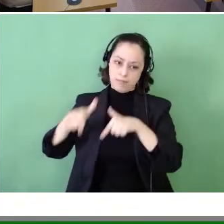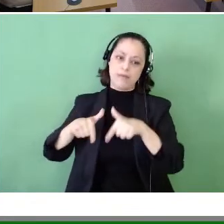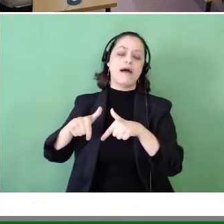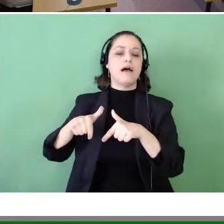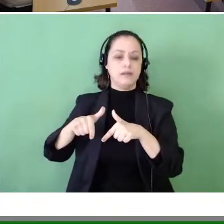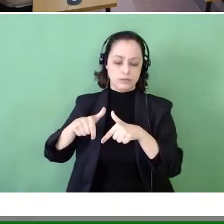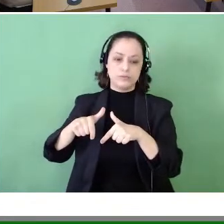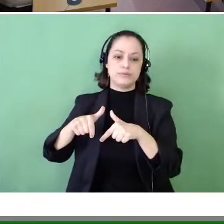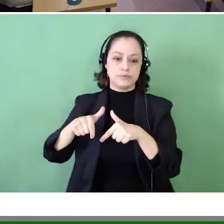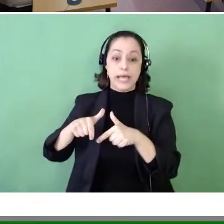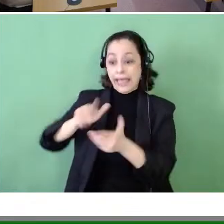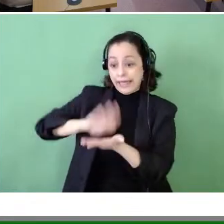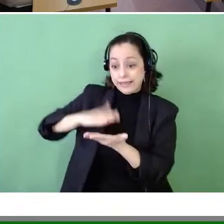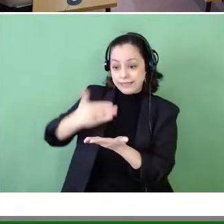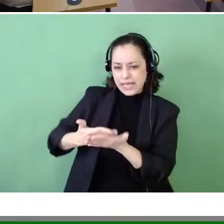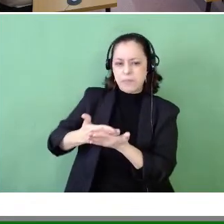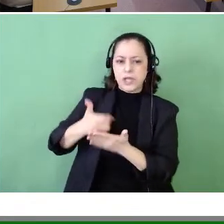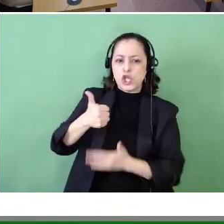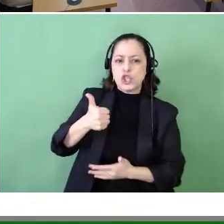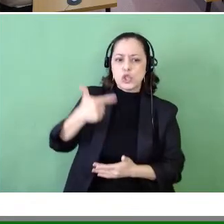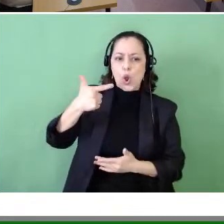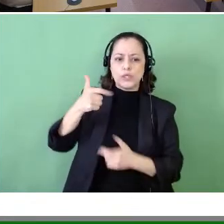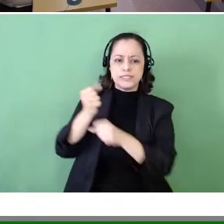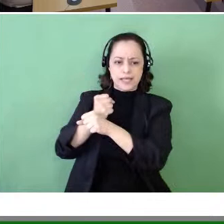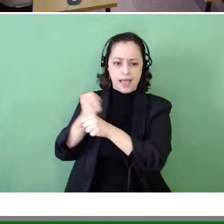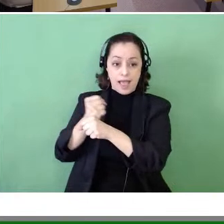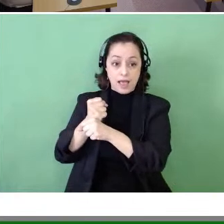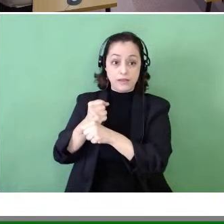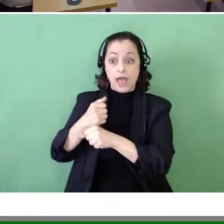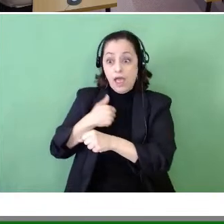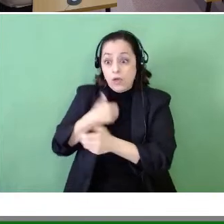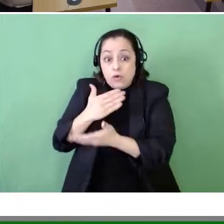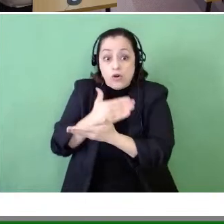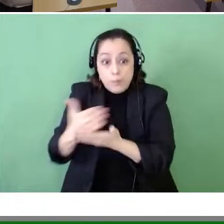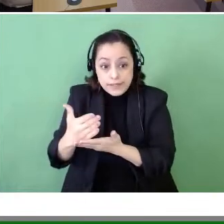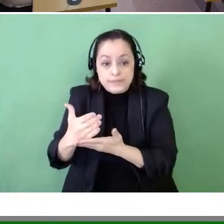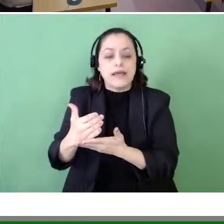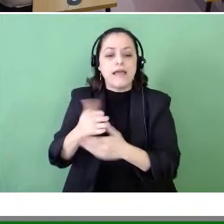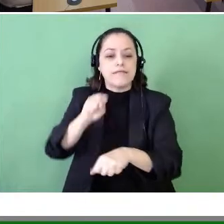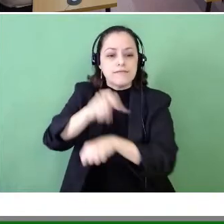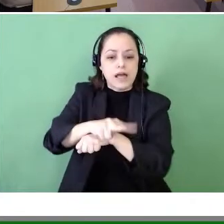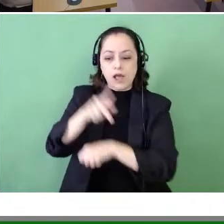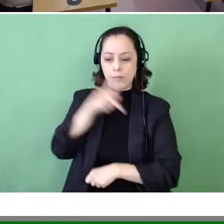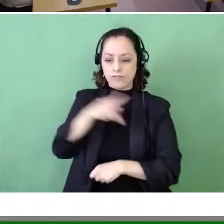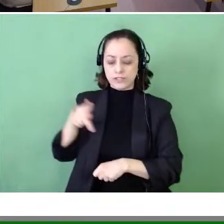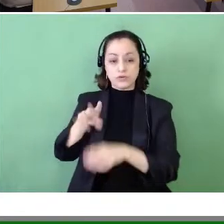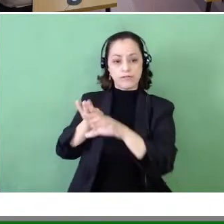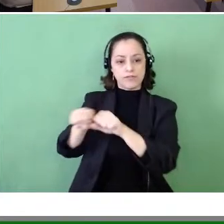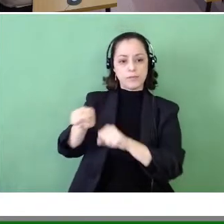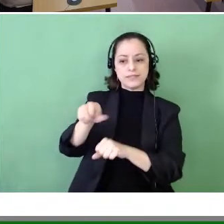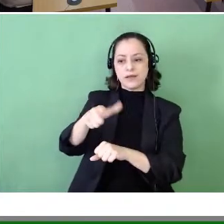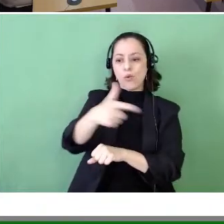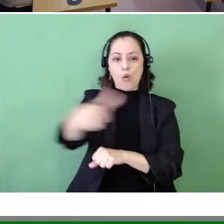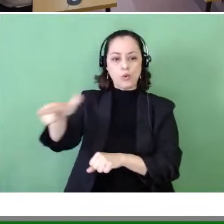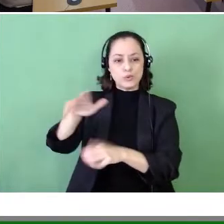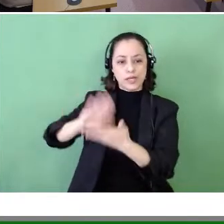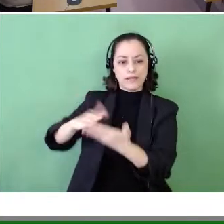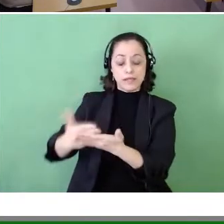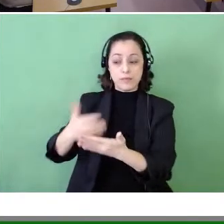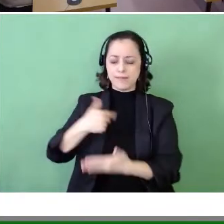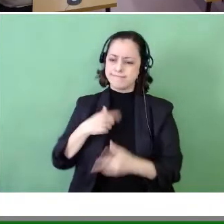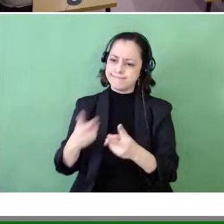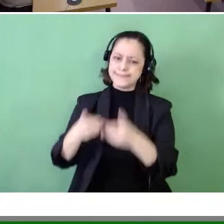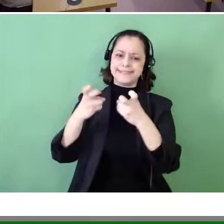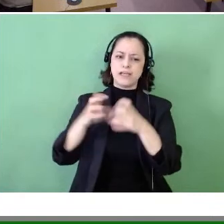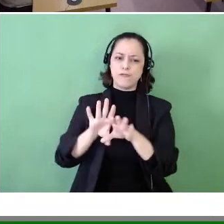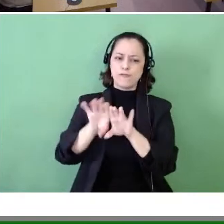12 años, y cuando empecé a trabajar como profesora y como formadora de otros intérpretes, me di cuenta de que estas formaciones